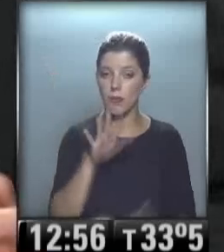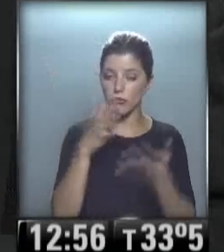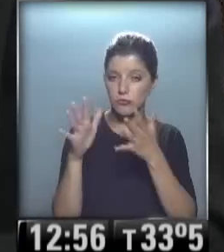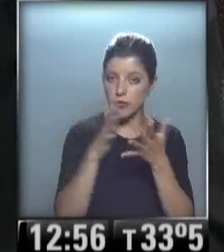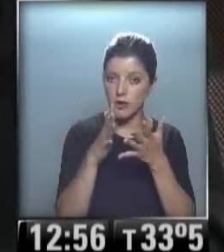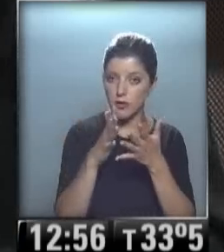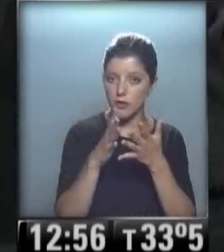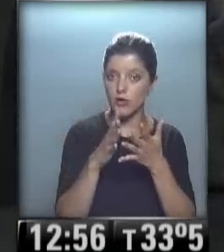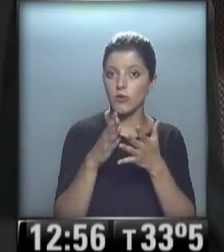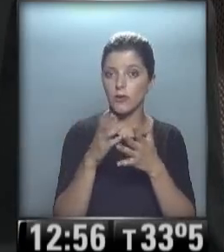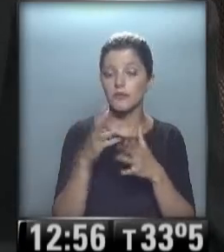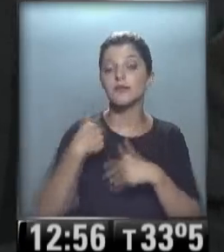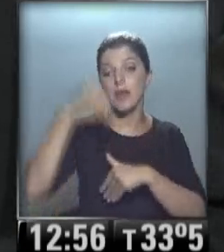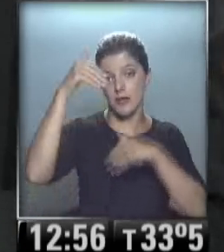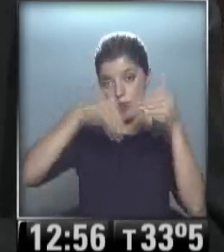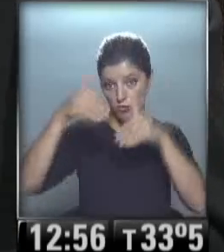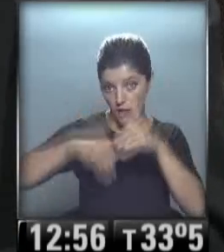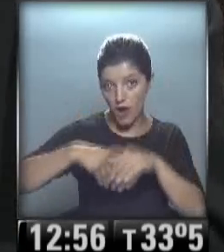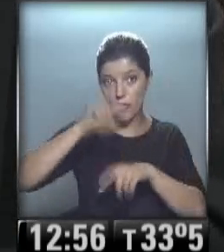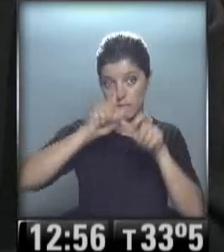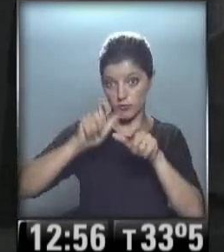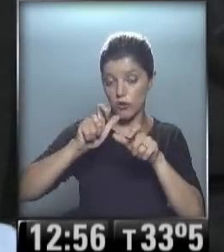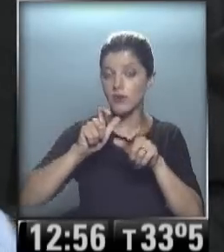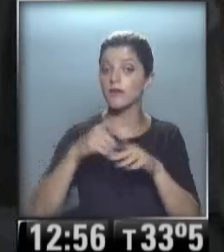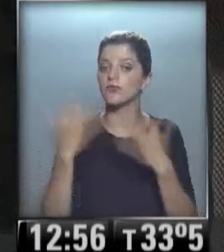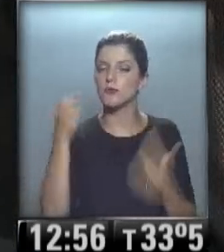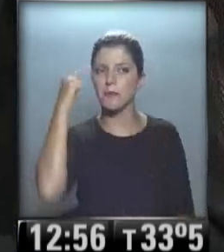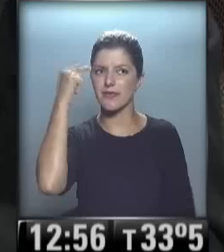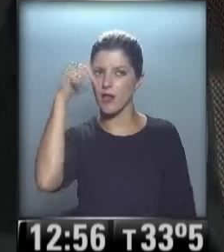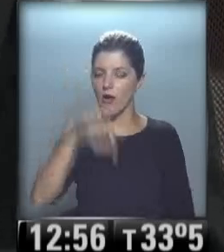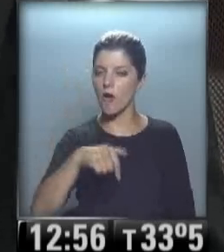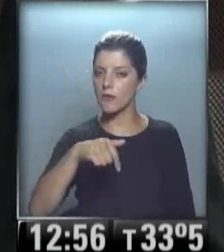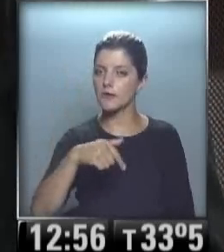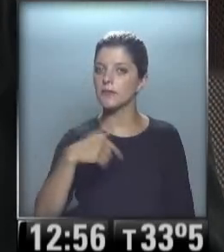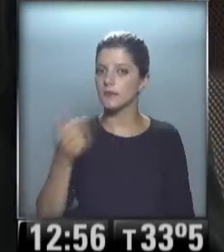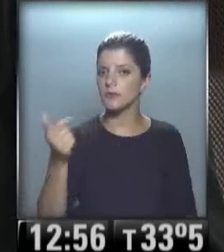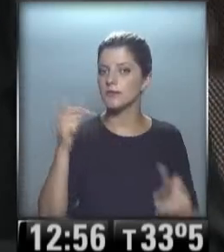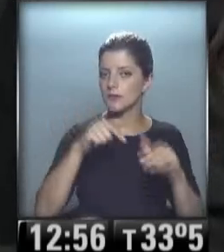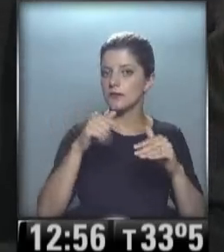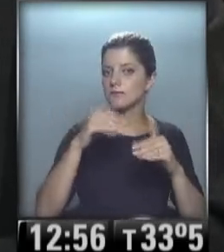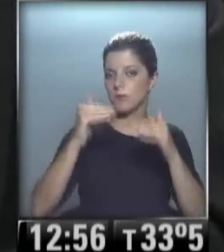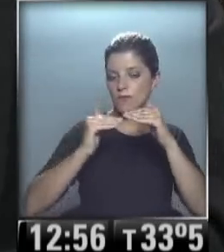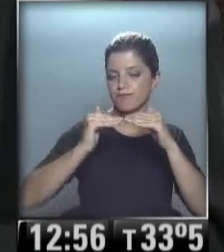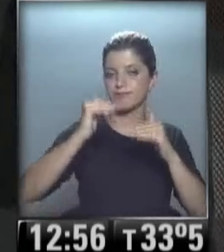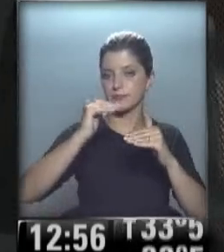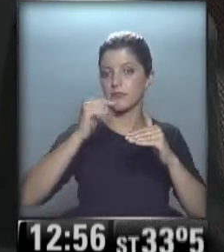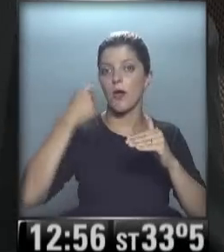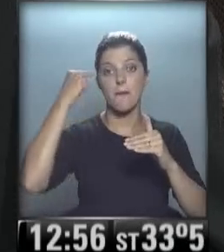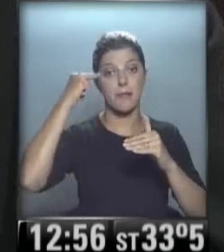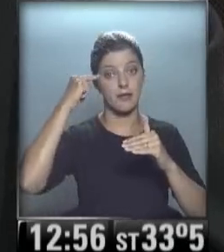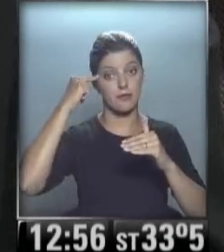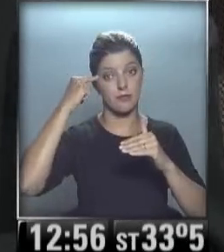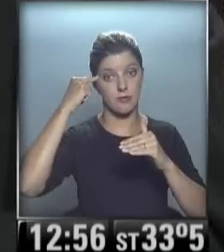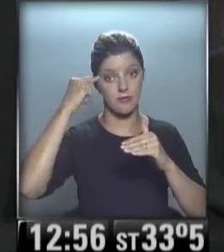del electorado del padrón electoral en las elecciones y se supone que esta vez la presencia no va a superar esa cifra se está esperando inclusive que pueda